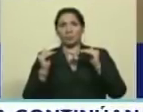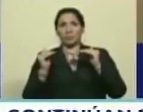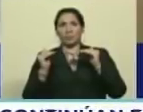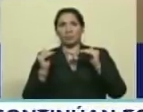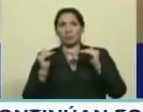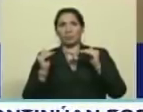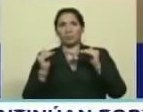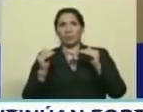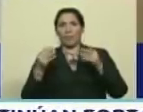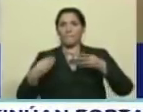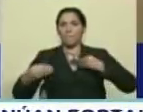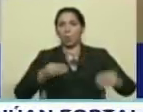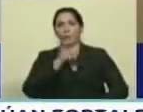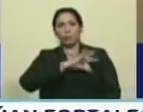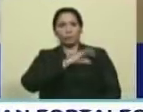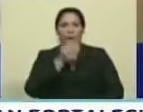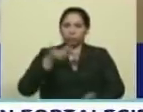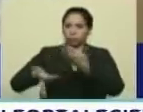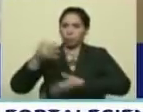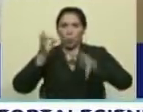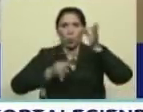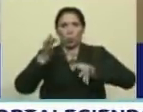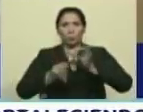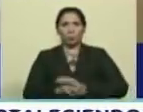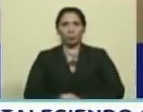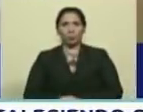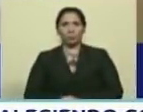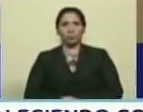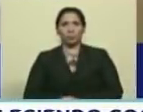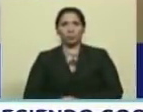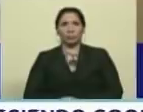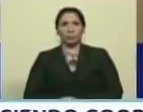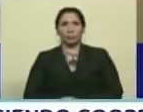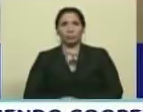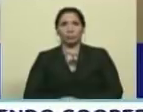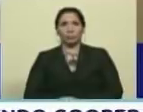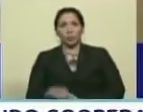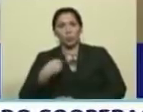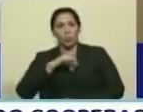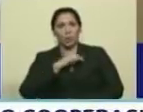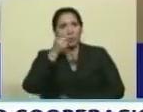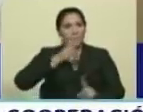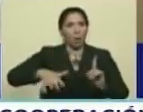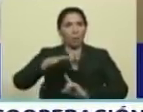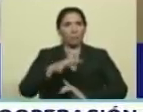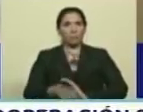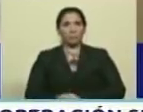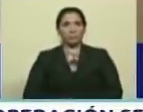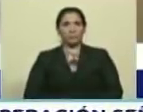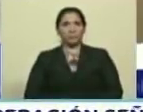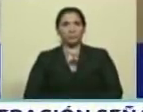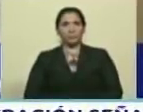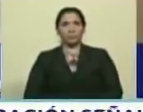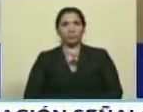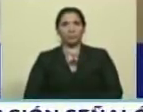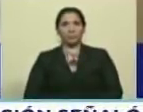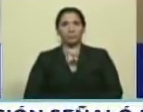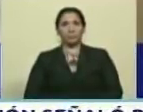de un modelo social solidario, justo, para nuestro pueblo? Sin lugar a